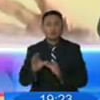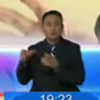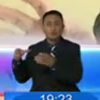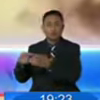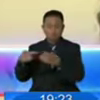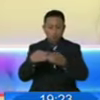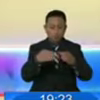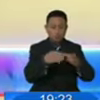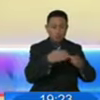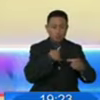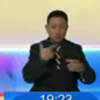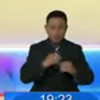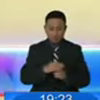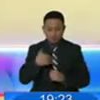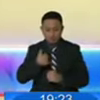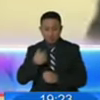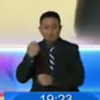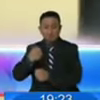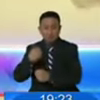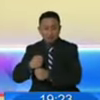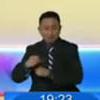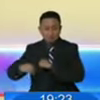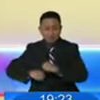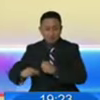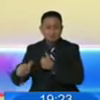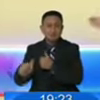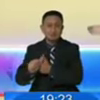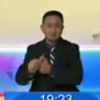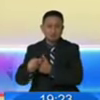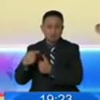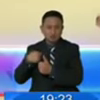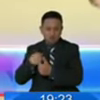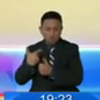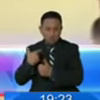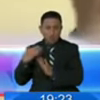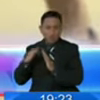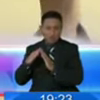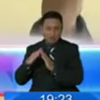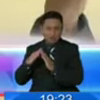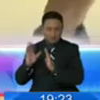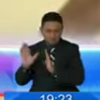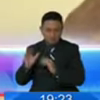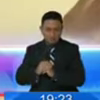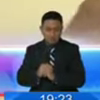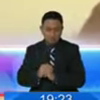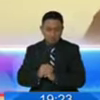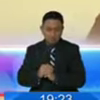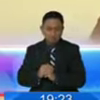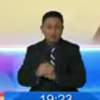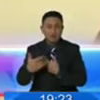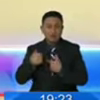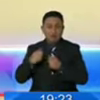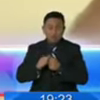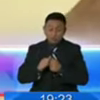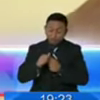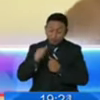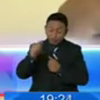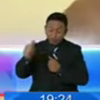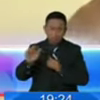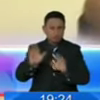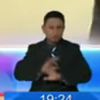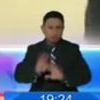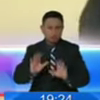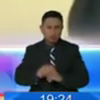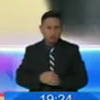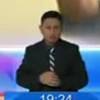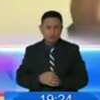mi trabajo, mis actividades cerca a lo que yo estoy haciendo, ¿no es cierto? Reducir la movilidad. Y con eso